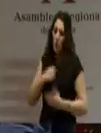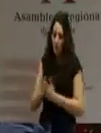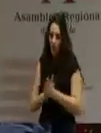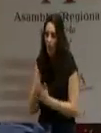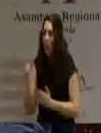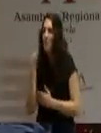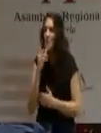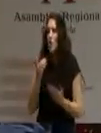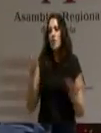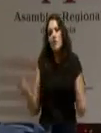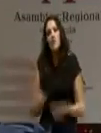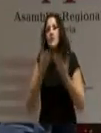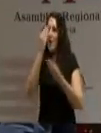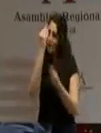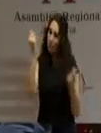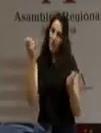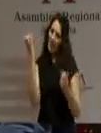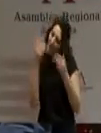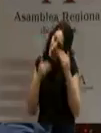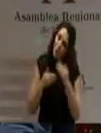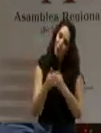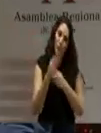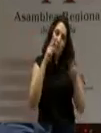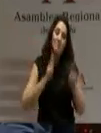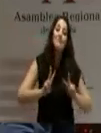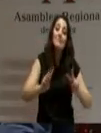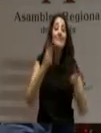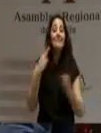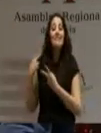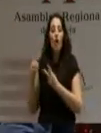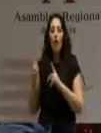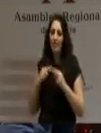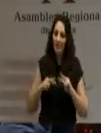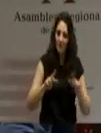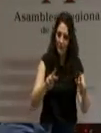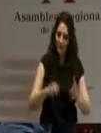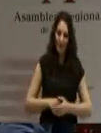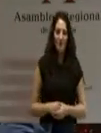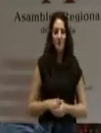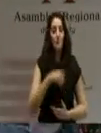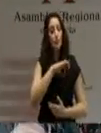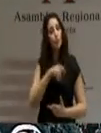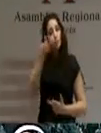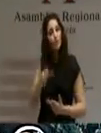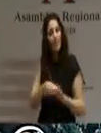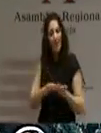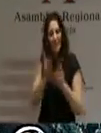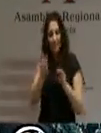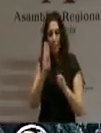eso, que hay que mirar hacia el futuro, señorías, hay que mirar hacia el futuro. Mire, usted ha hablado de corrupción. Le voy a poner un ejemplo de su